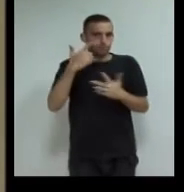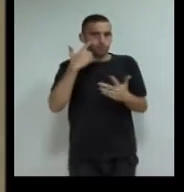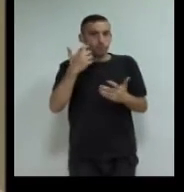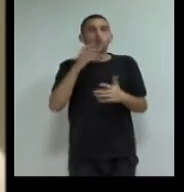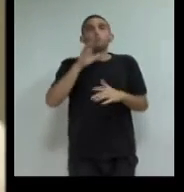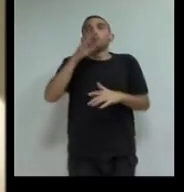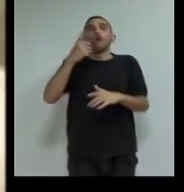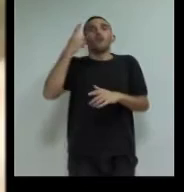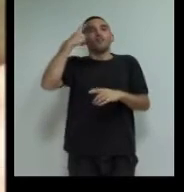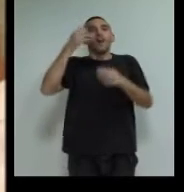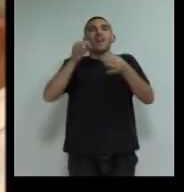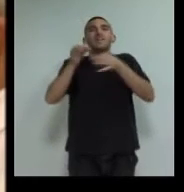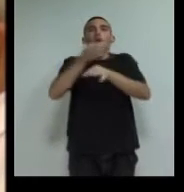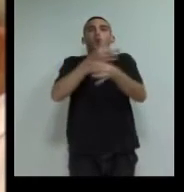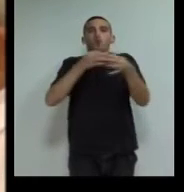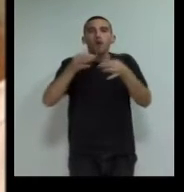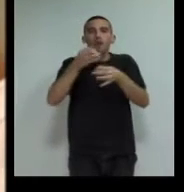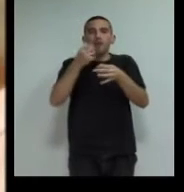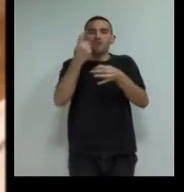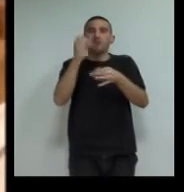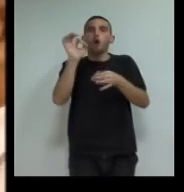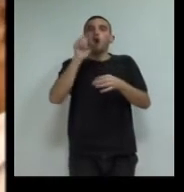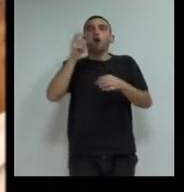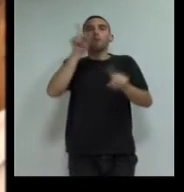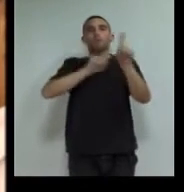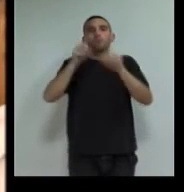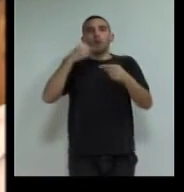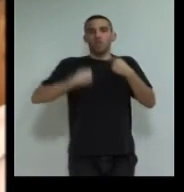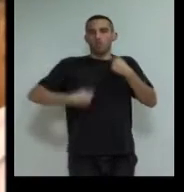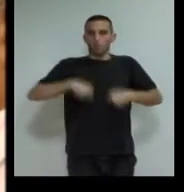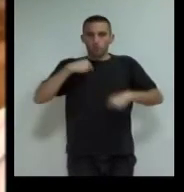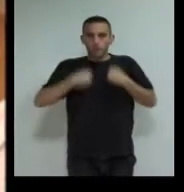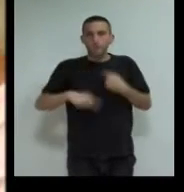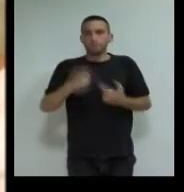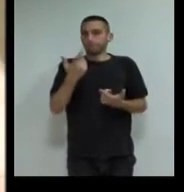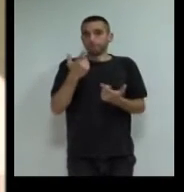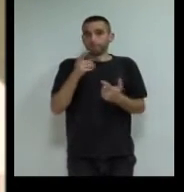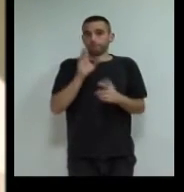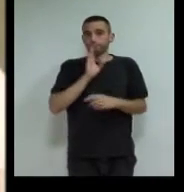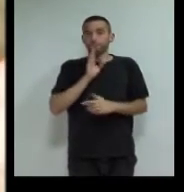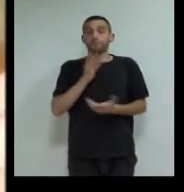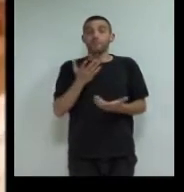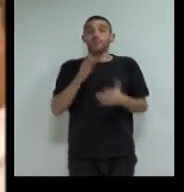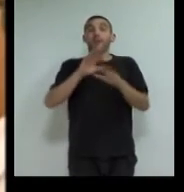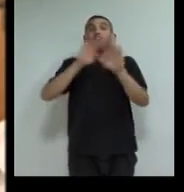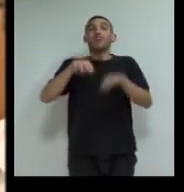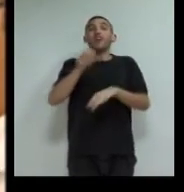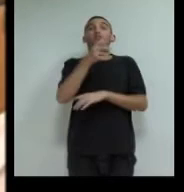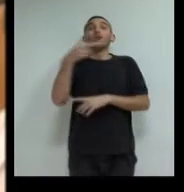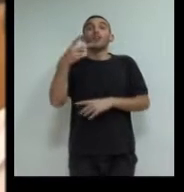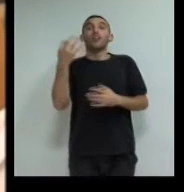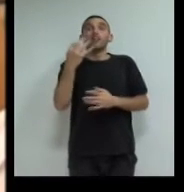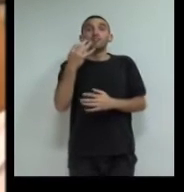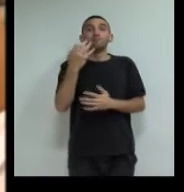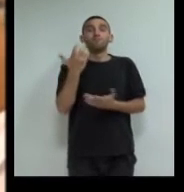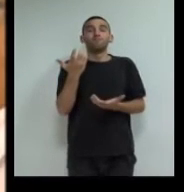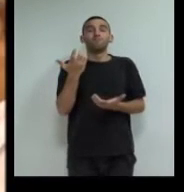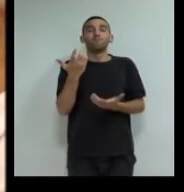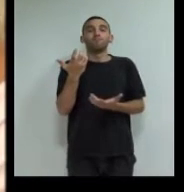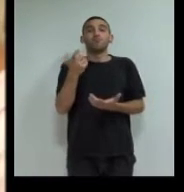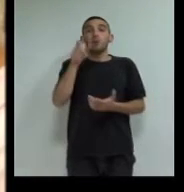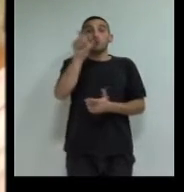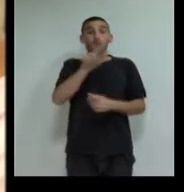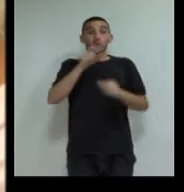problemas circulatorios, que es lo que dificulta la mayoría de los casos. Bien, ¿el efecto cuál es? El efecto es que hay